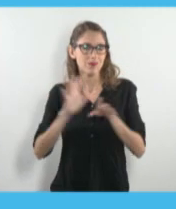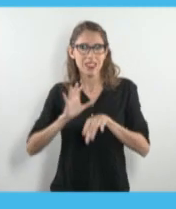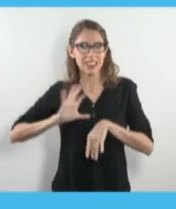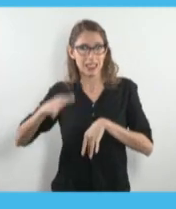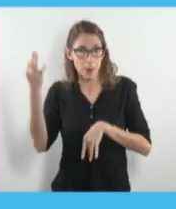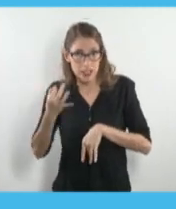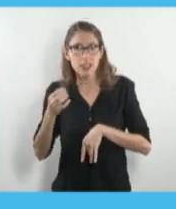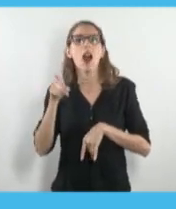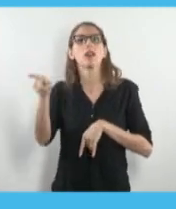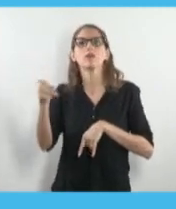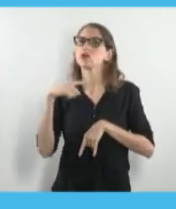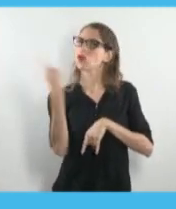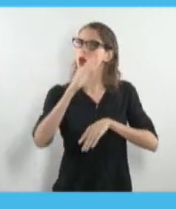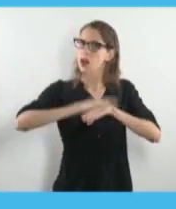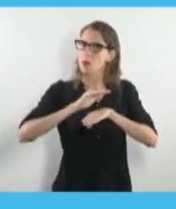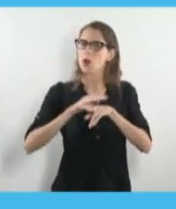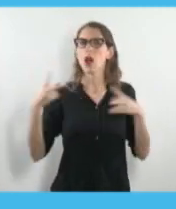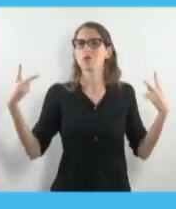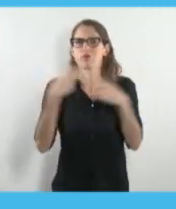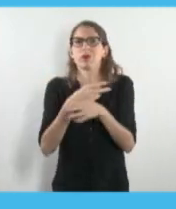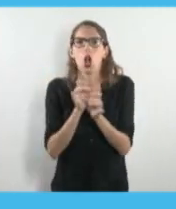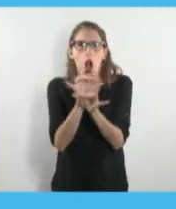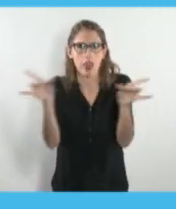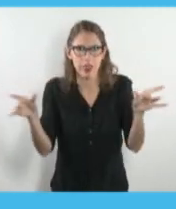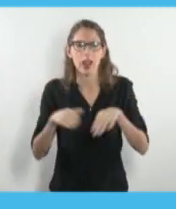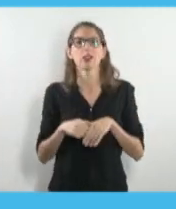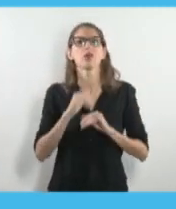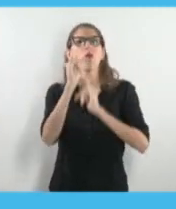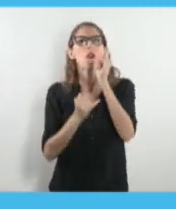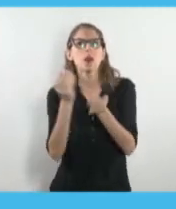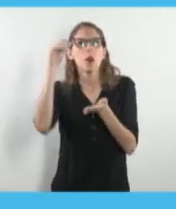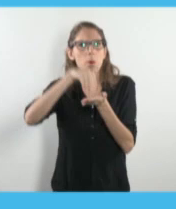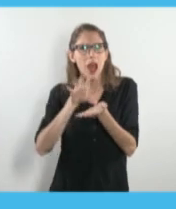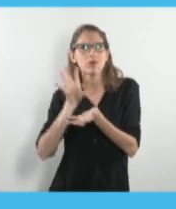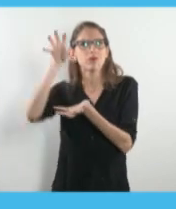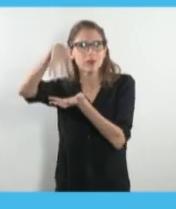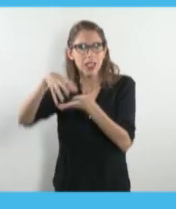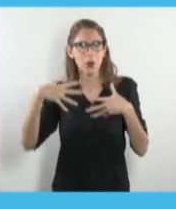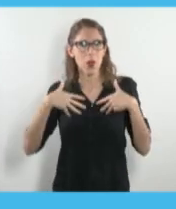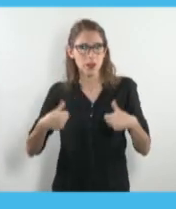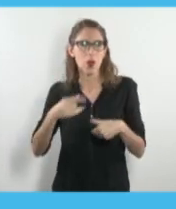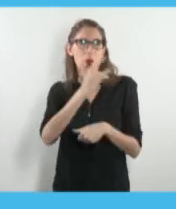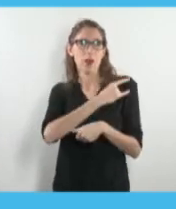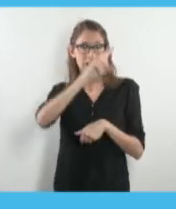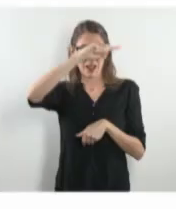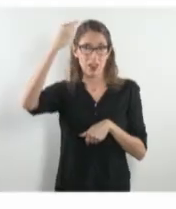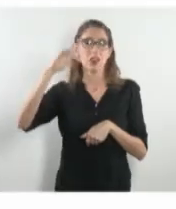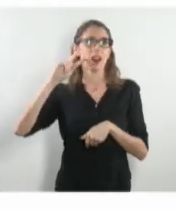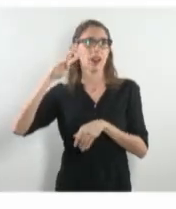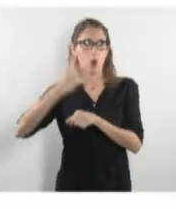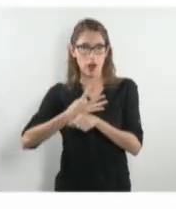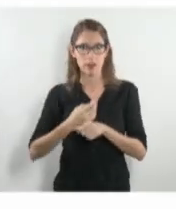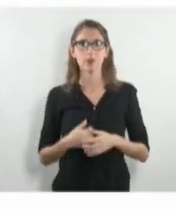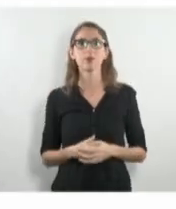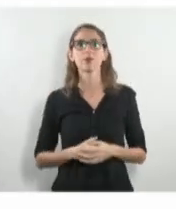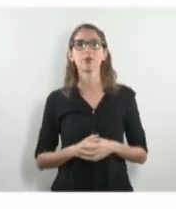Seamos responsables para evitar el contagio. Para más información, comunícate con el Centro de Salud de la Universidad Nacional de Río Cuarto.